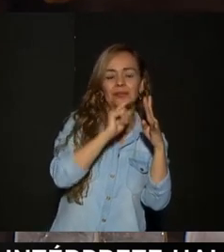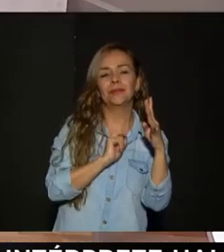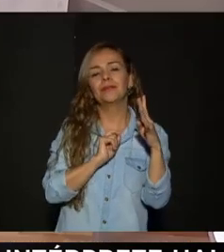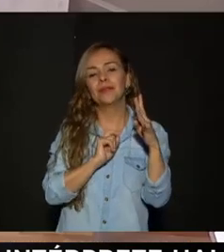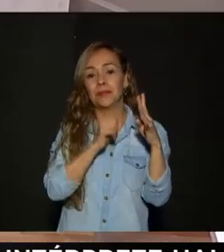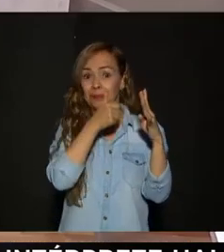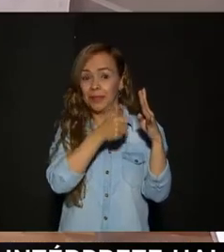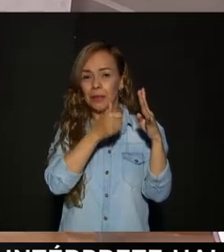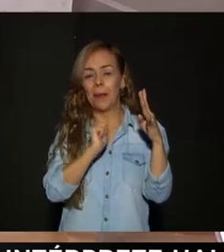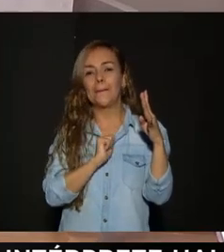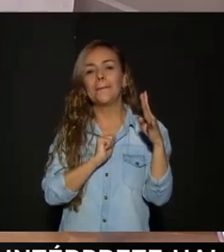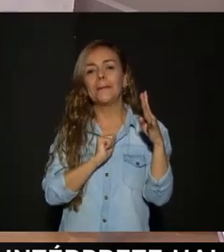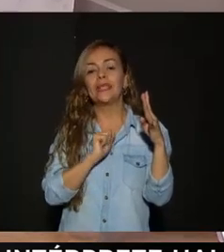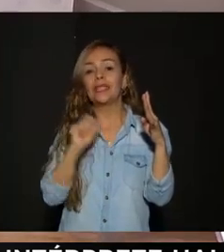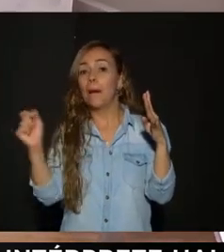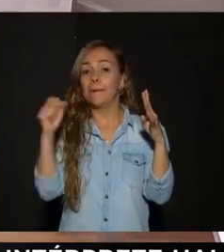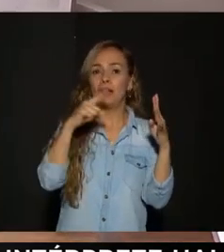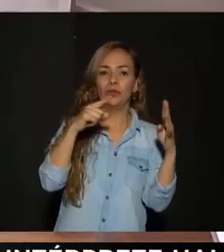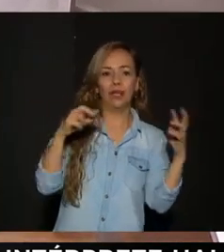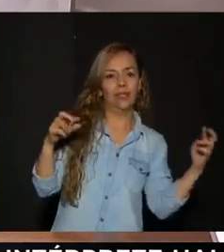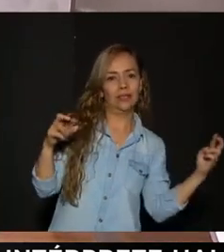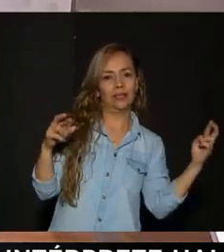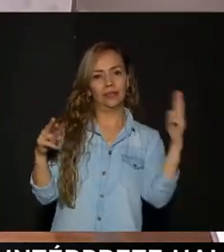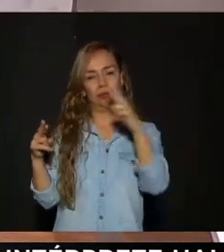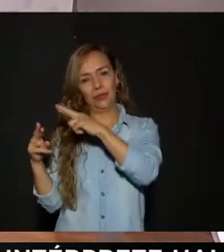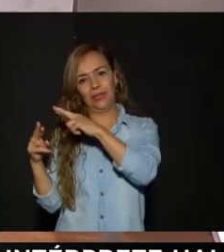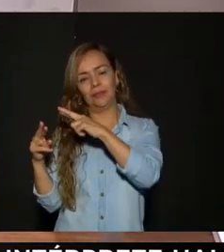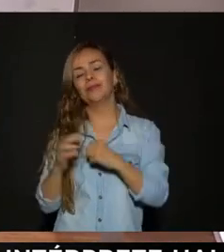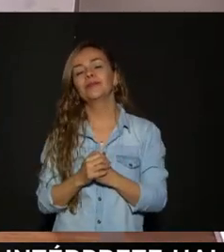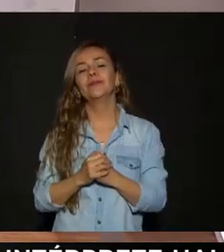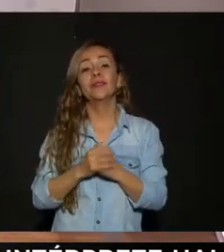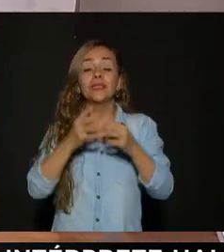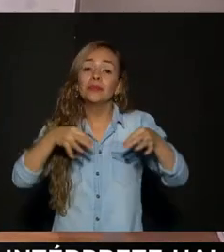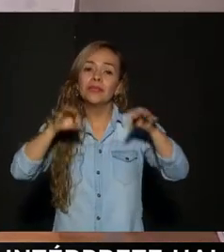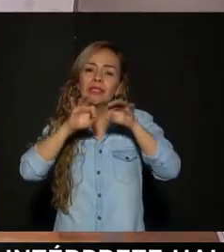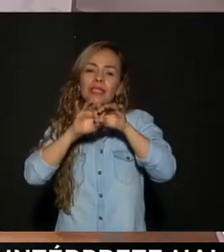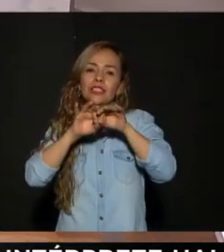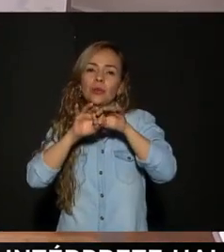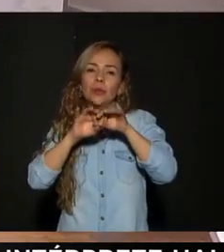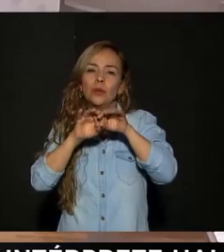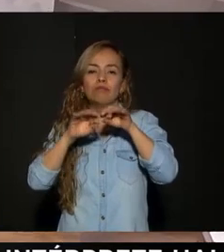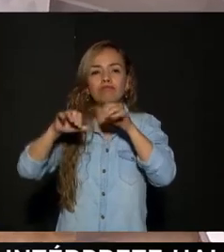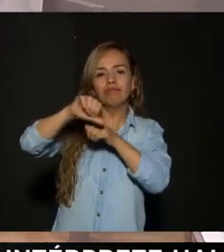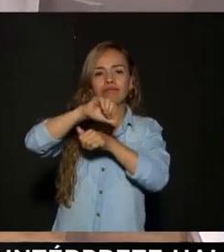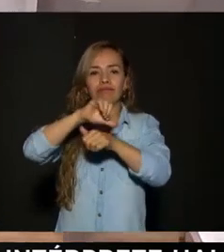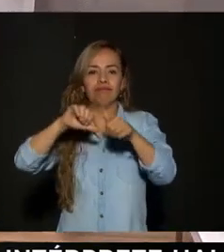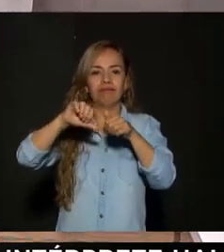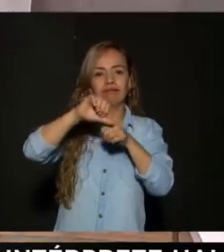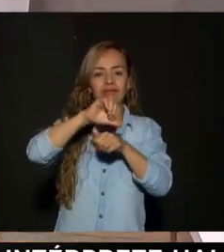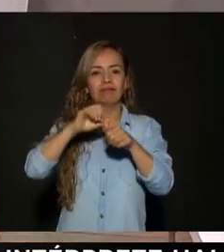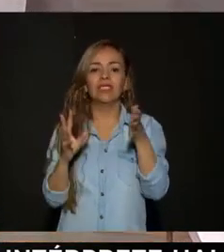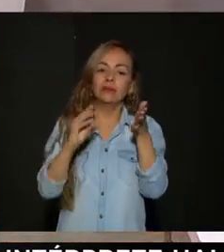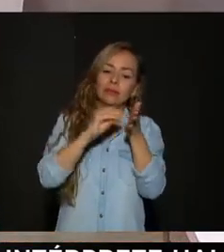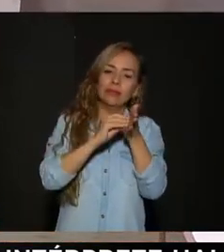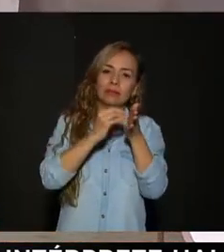Muy bien, entonces ahí tenemos la pregunta y la respuesta. Ahora vamos a empezar a hacer algo que es súper interesante, que es variar eso que tenemos ahí y vamos a seguir